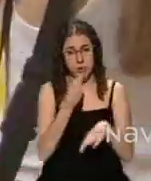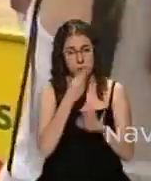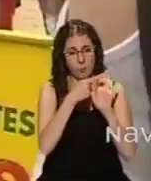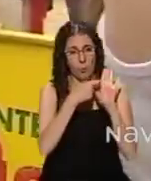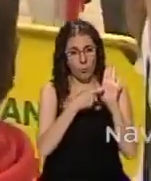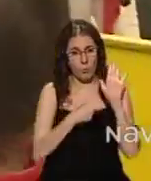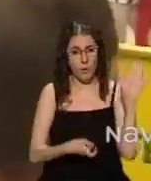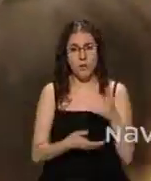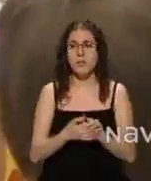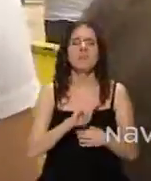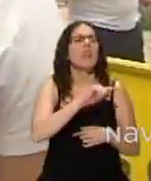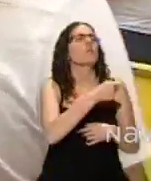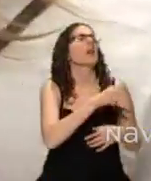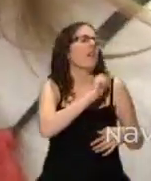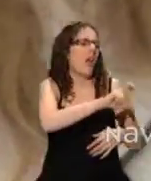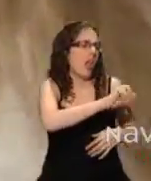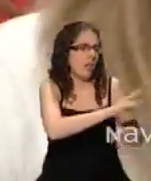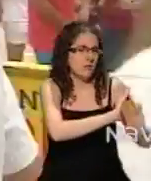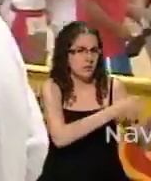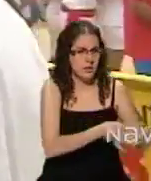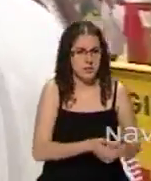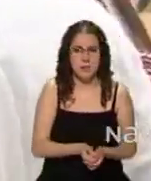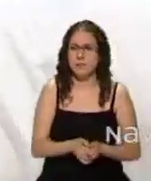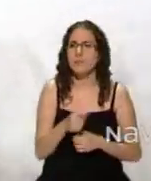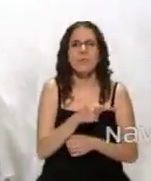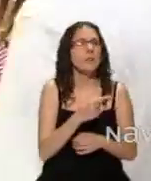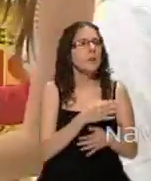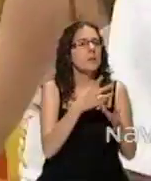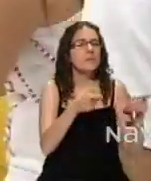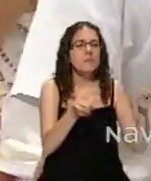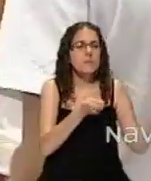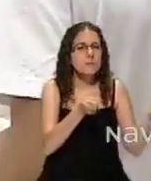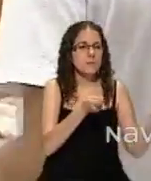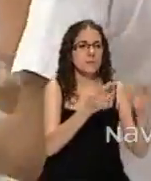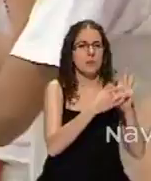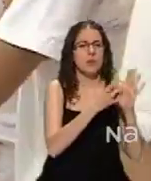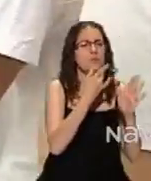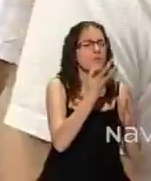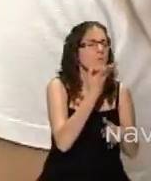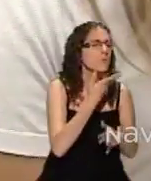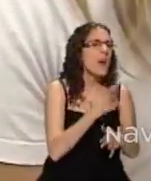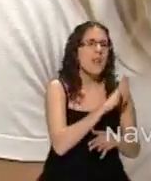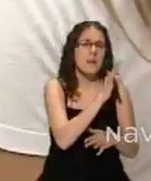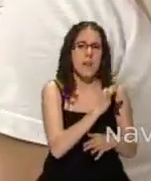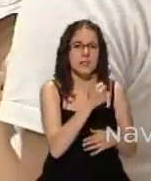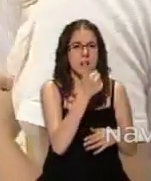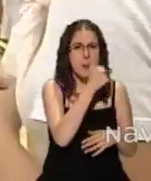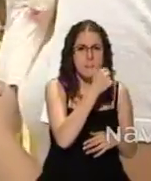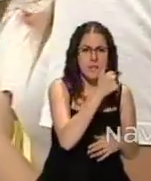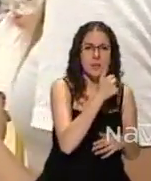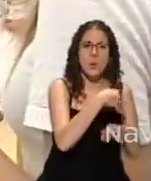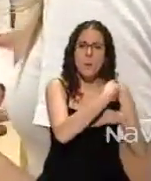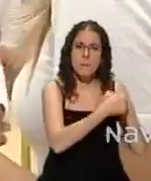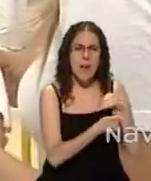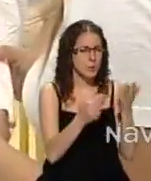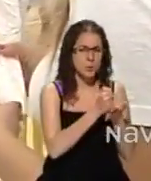¿sí? Merece la pena esperar. Esa paella que nos ponen tan rica. ¿Está buena? Además del vino, el pan y todos los sacramentos, ¿eh? Oye, que me han dicho a mí que cuesta un eurico.